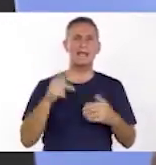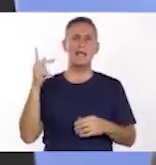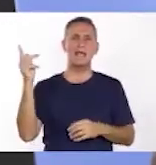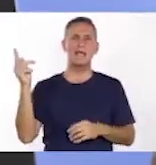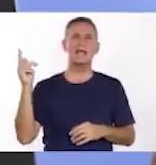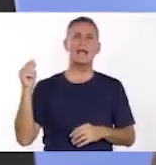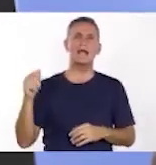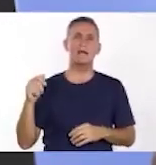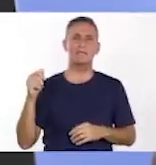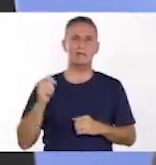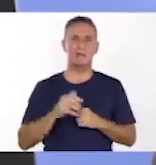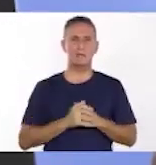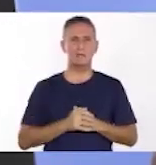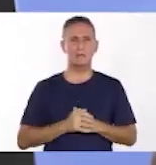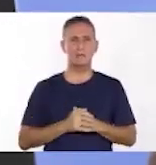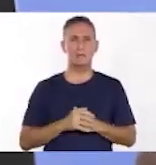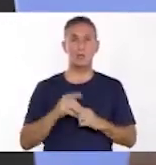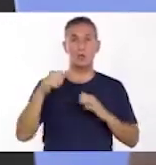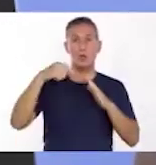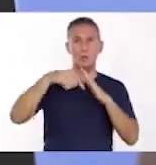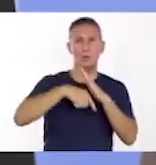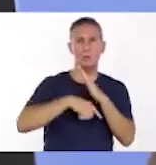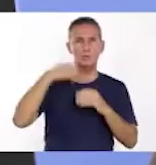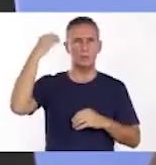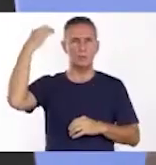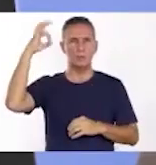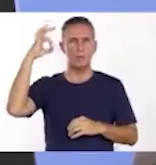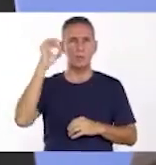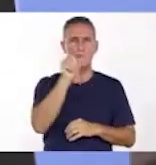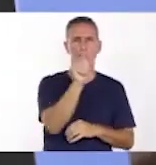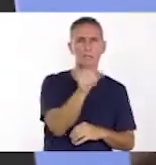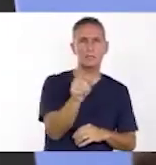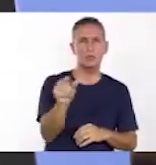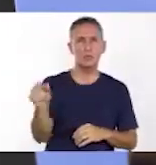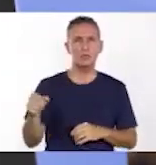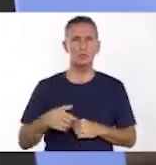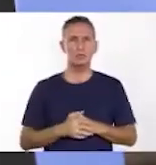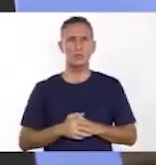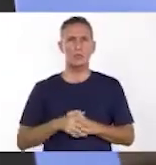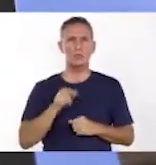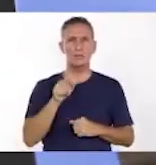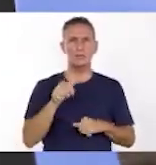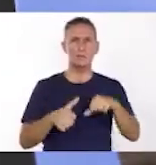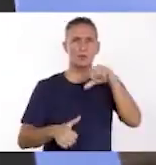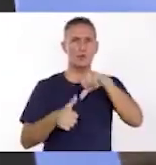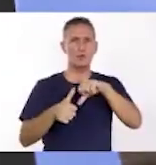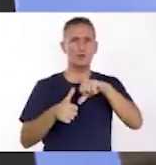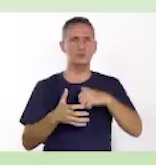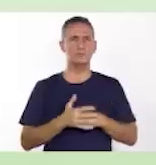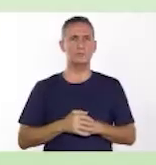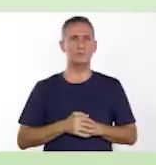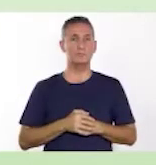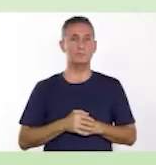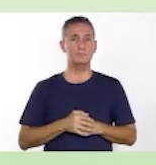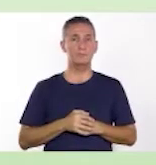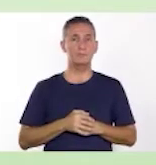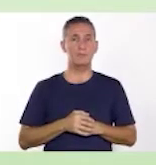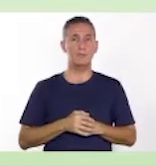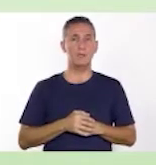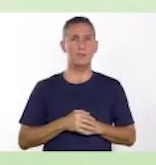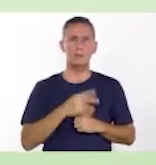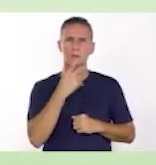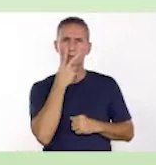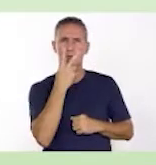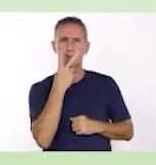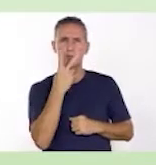características de su narrativa? Pues profundidad psicológica en los personajes y su conducta. Presencia